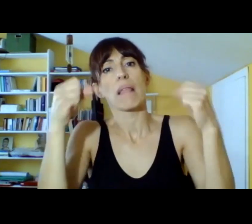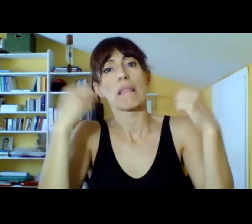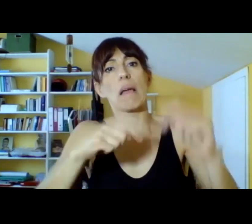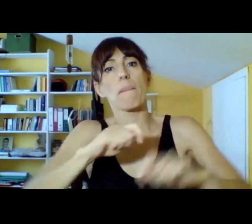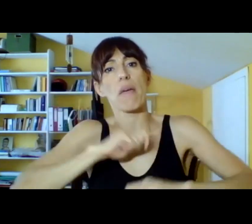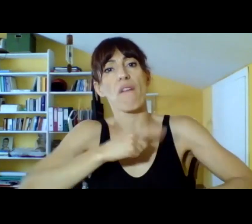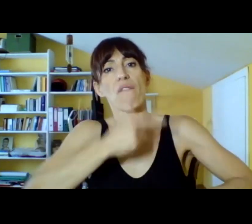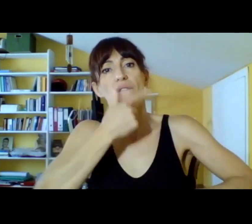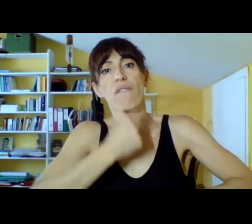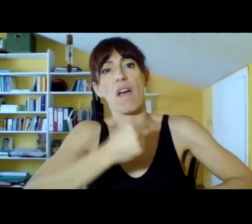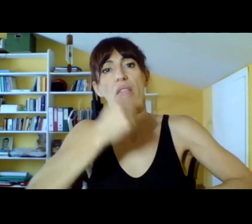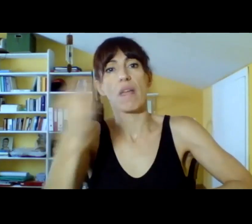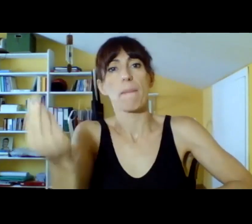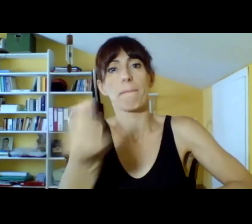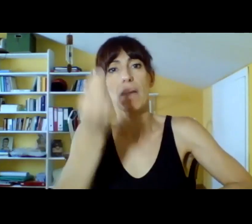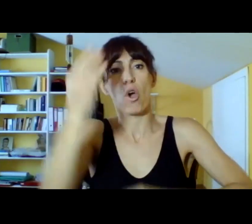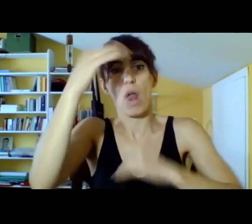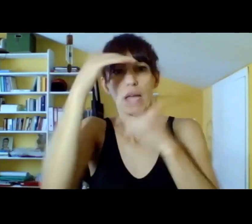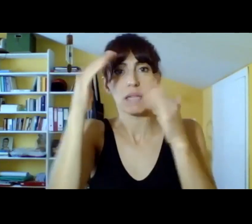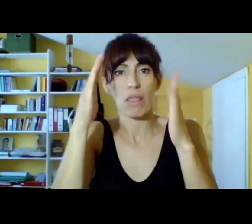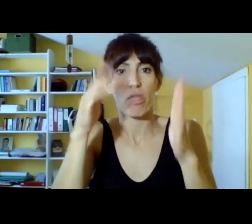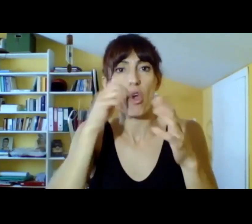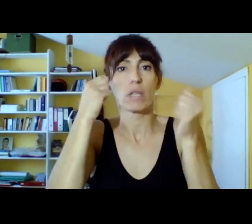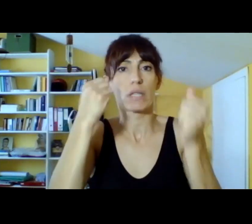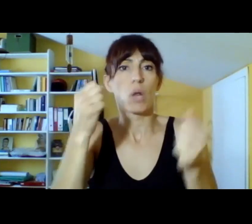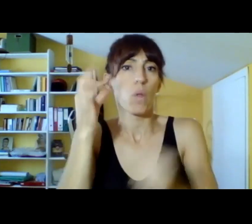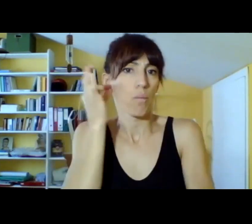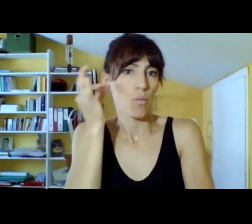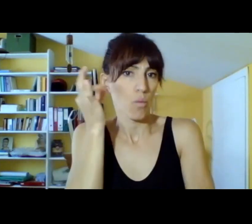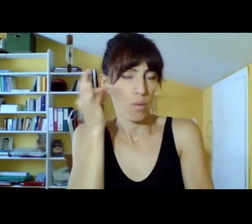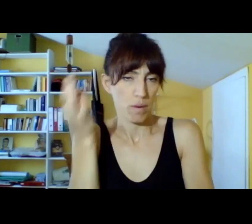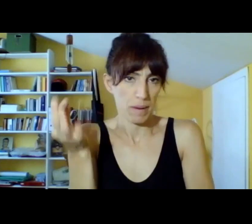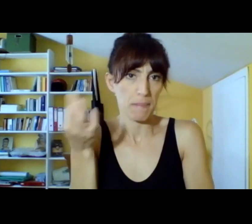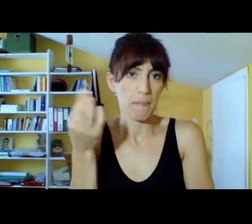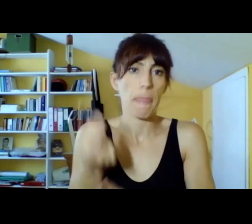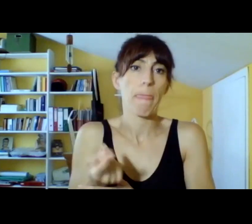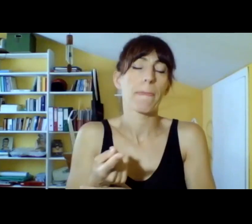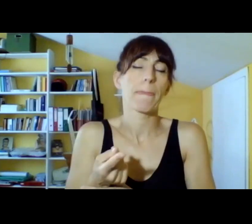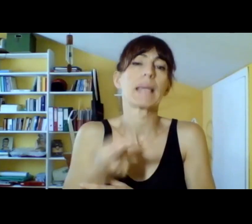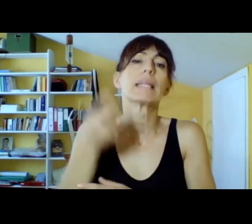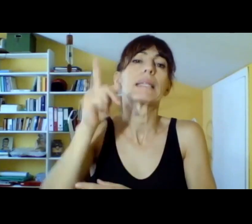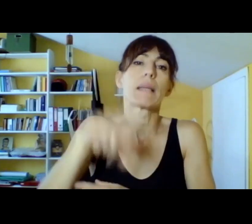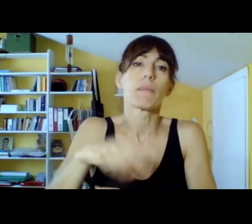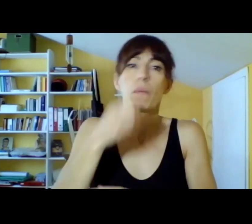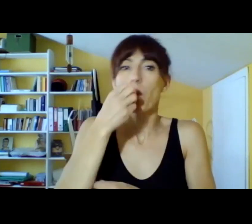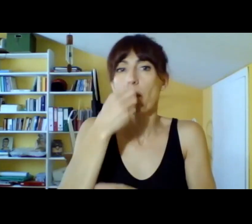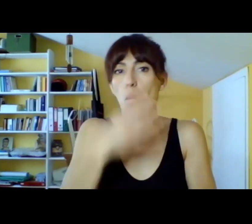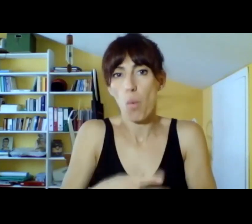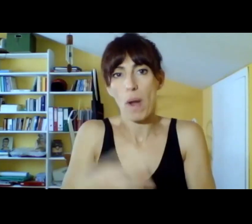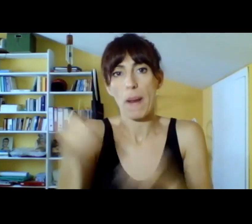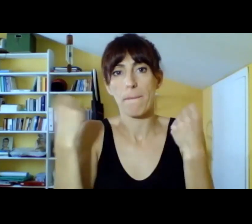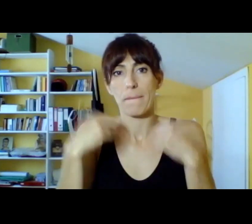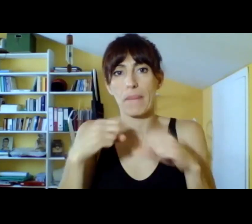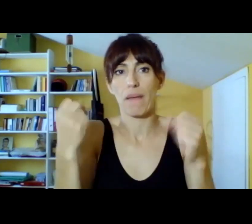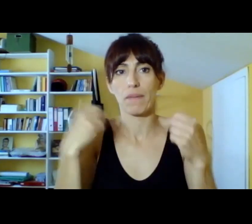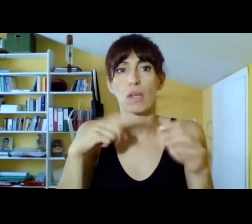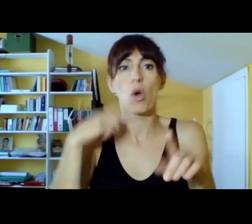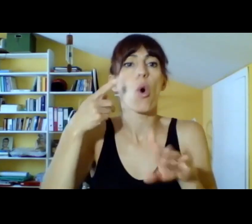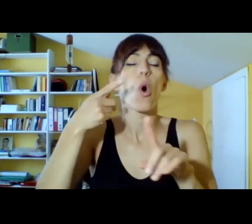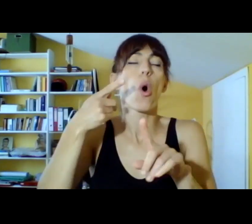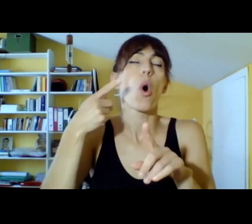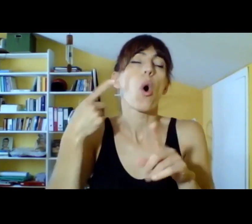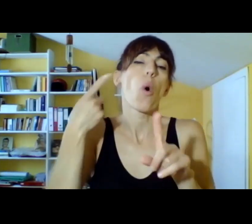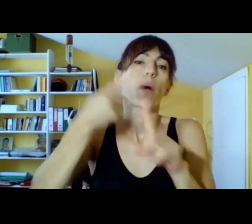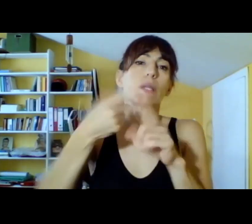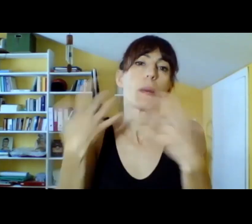facilitadoras de una mejora en la atención a la salud de las mujeres y buenas prácticas para implementar la perspectiva de género